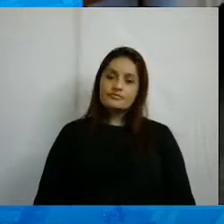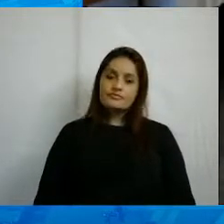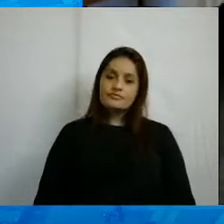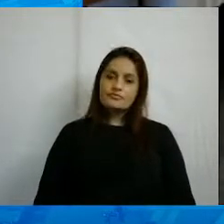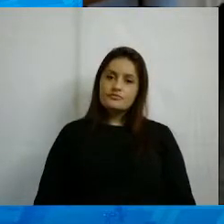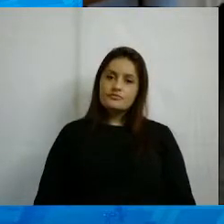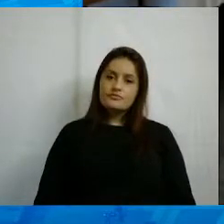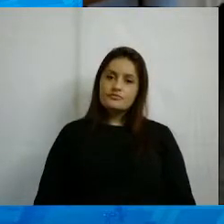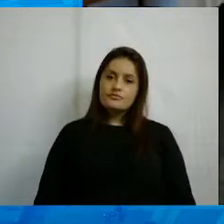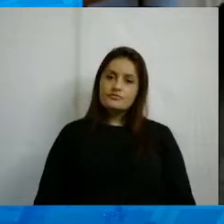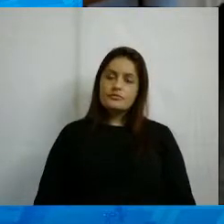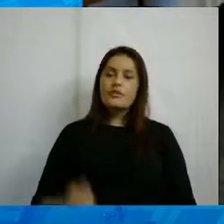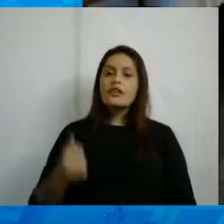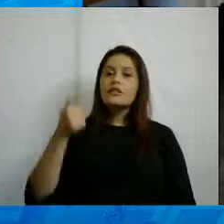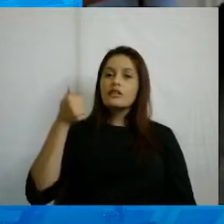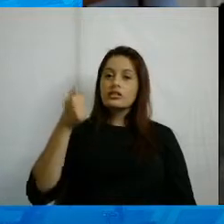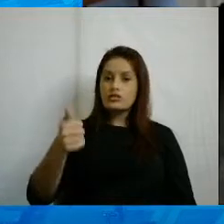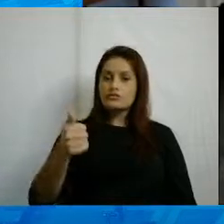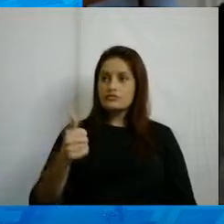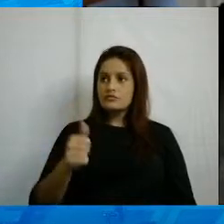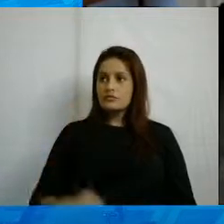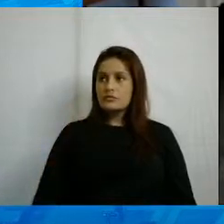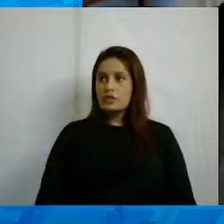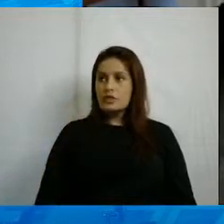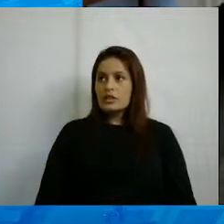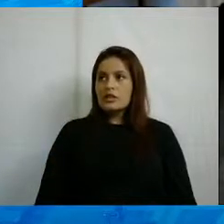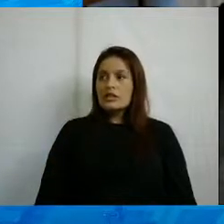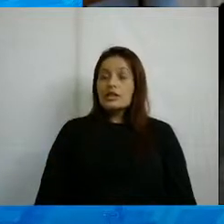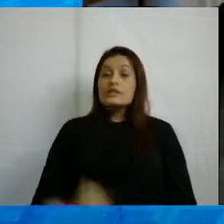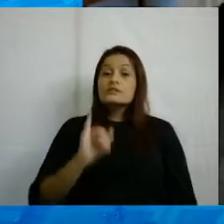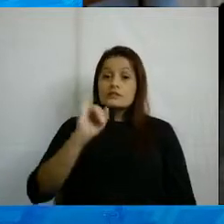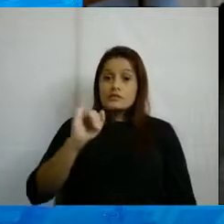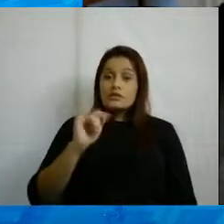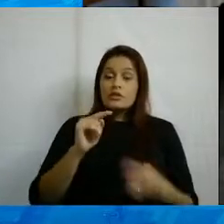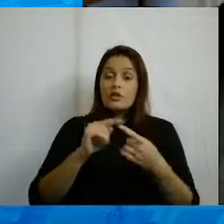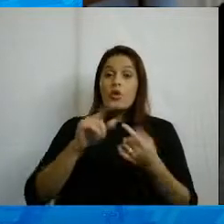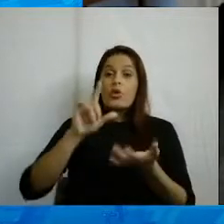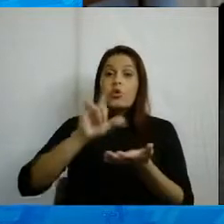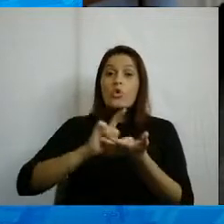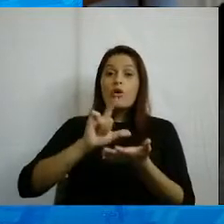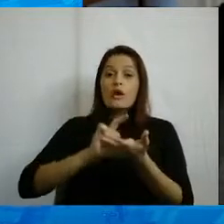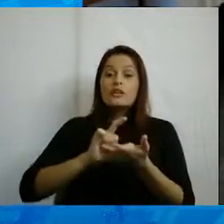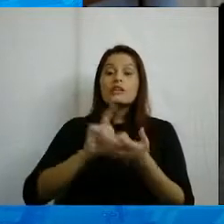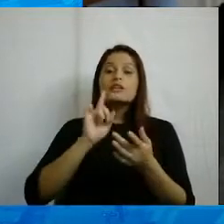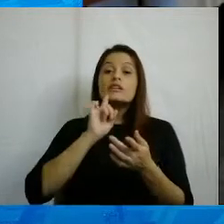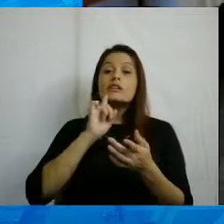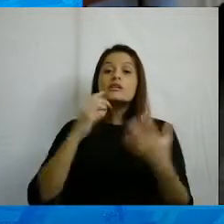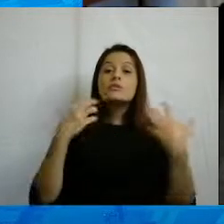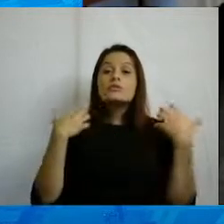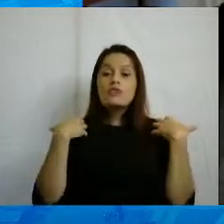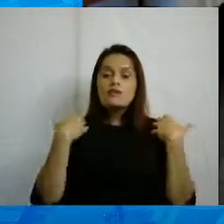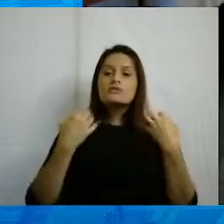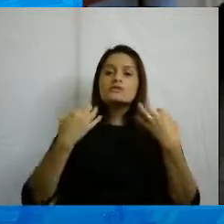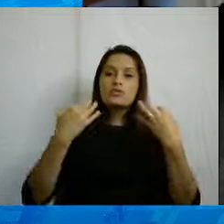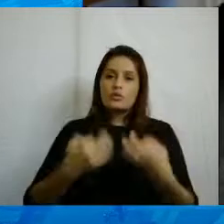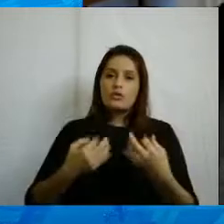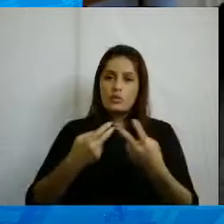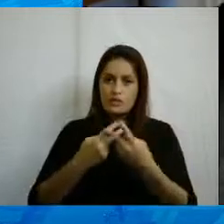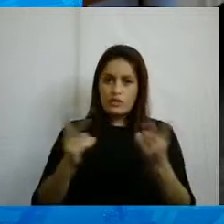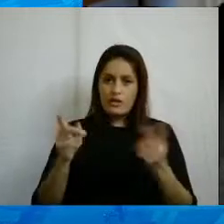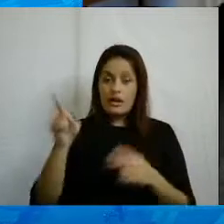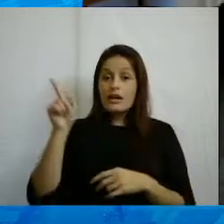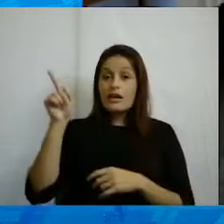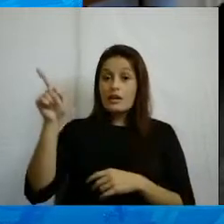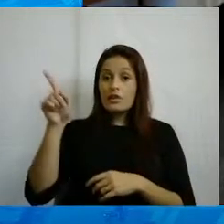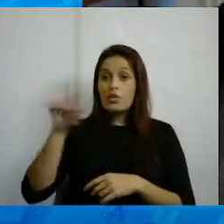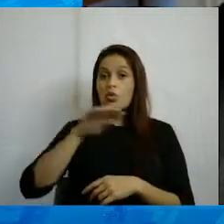Gracias, concejal. Director. Sí, los puntos de carga fueron acordados con la Dirección de Seguridad Pública, como ellos son los